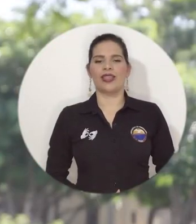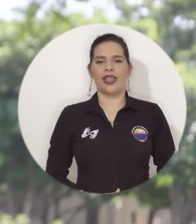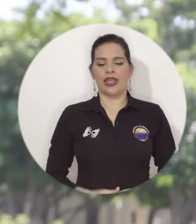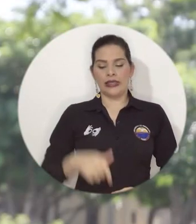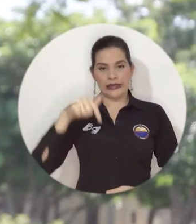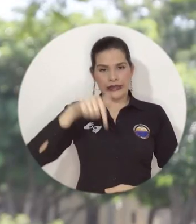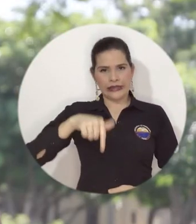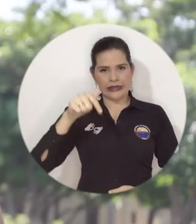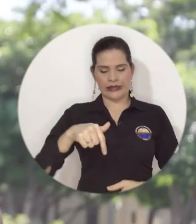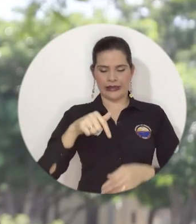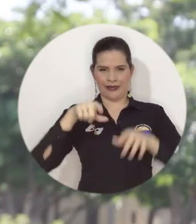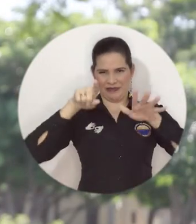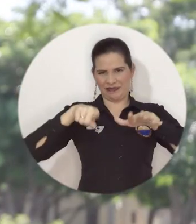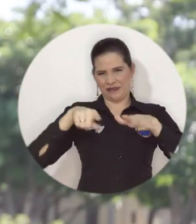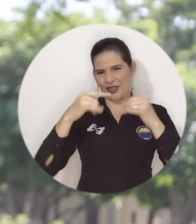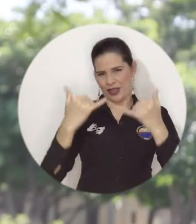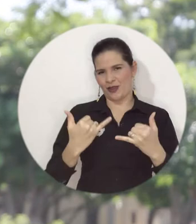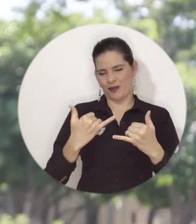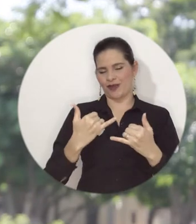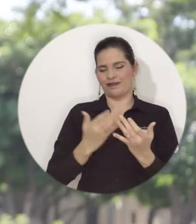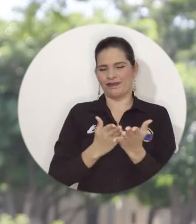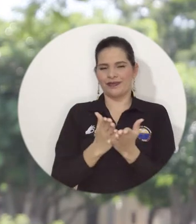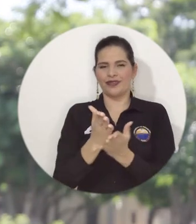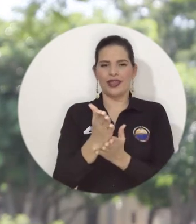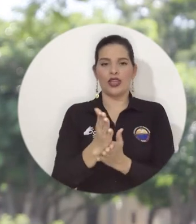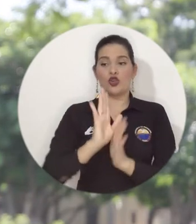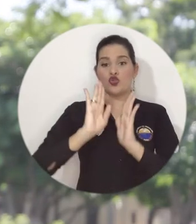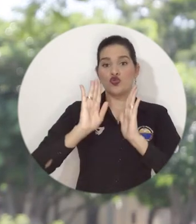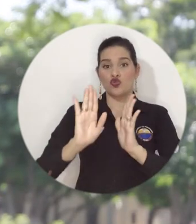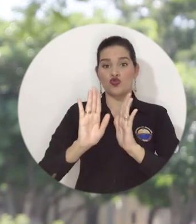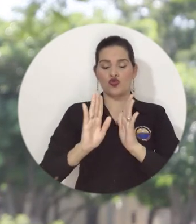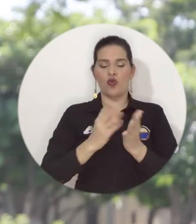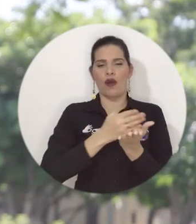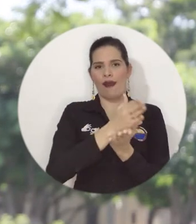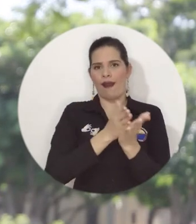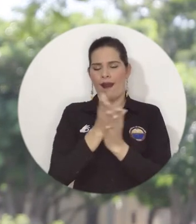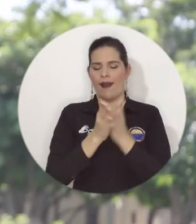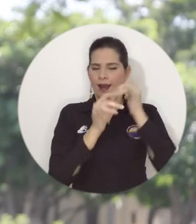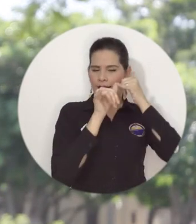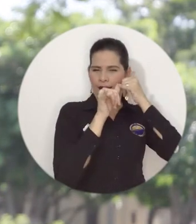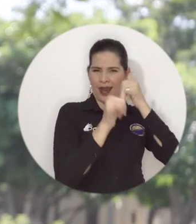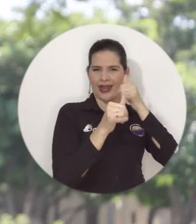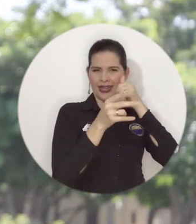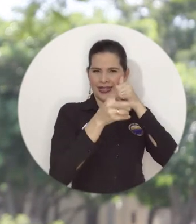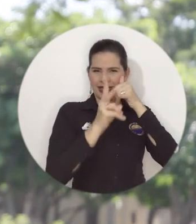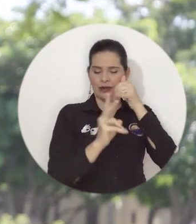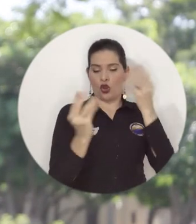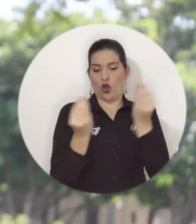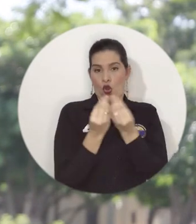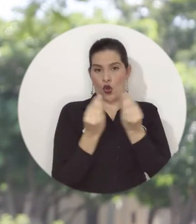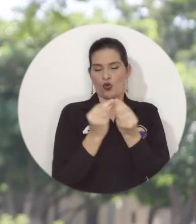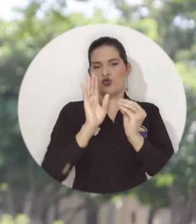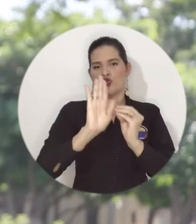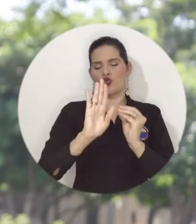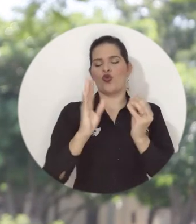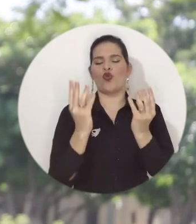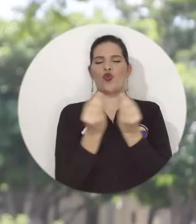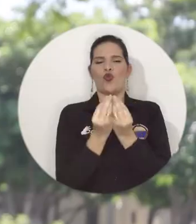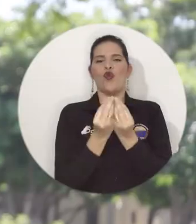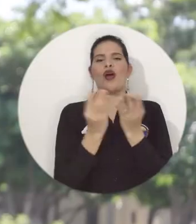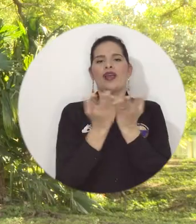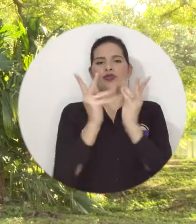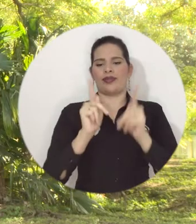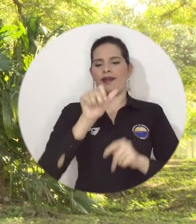Como parte de la programación académica del semestre que se encuentra en curso, el programa de Ingeniería Civil en conjunto con la Asociación de Estudiantes